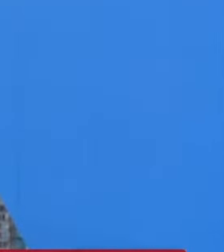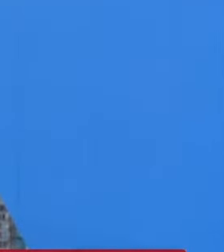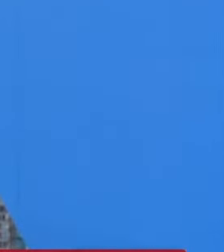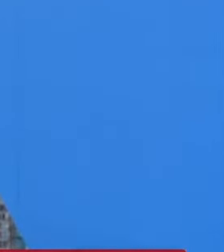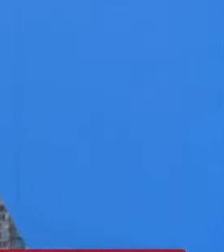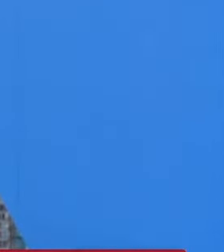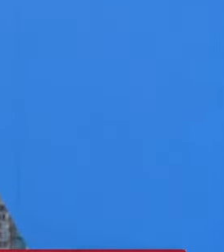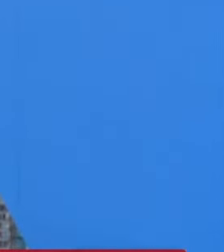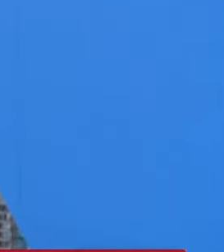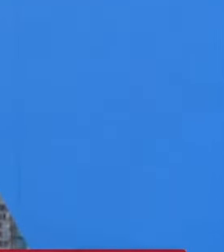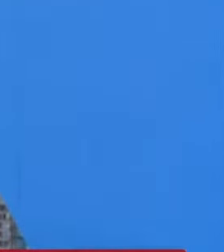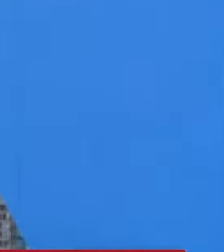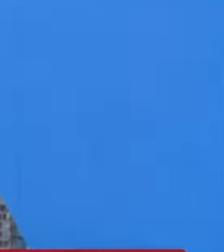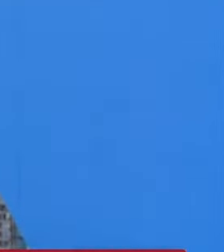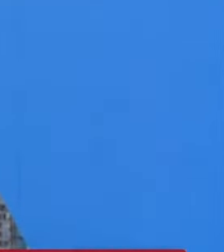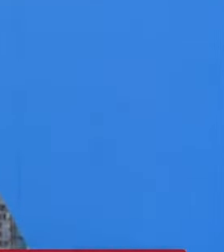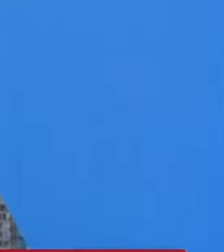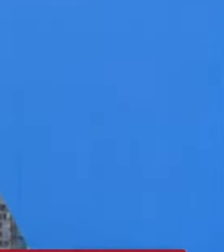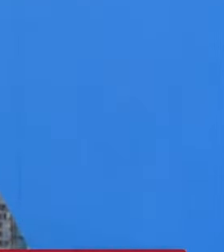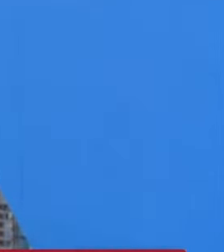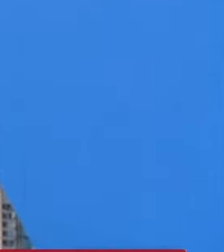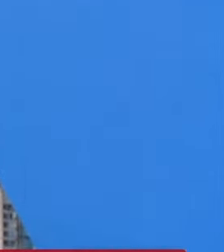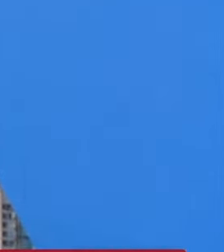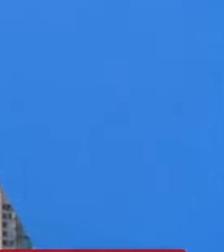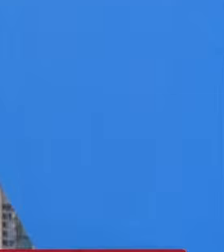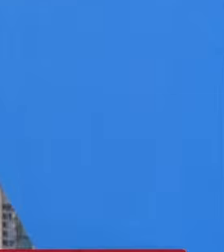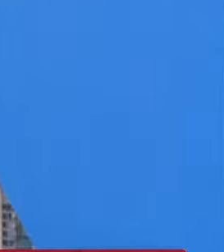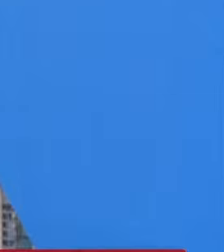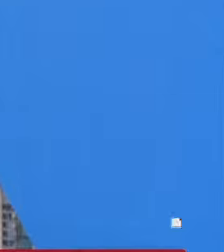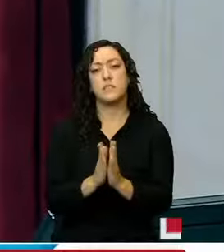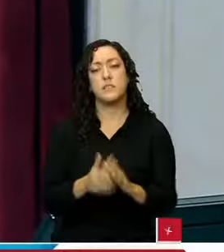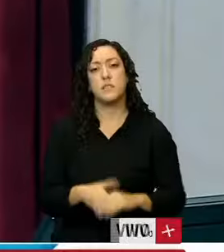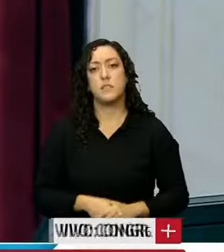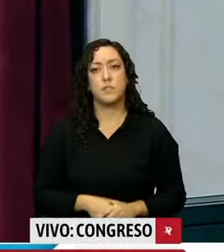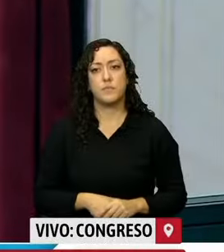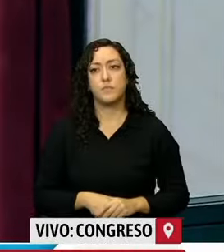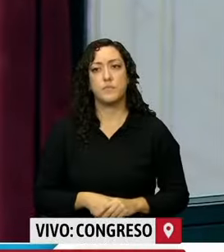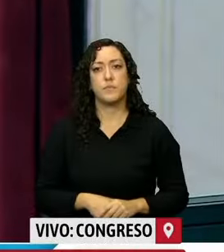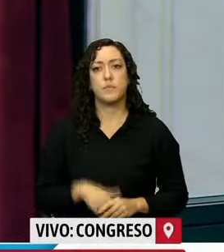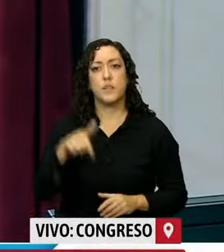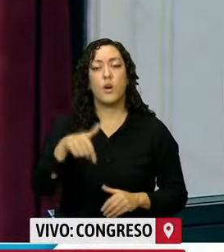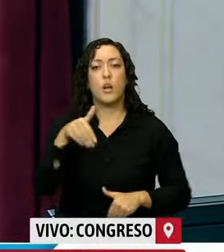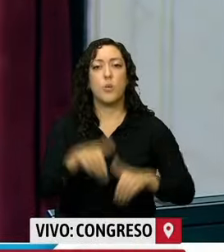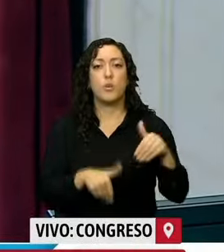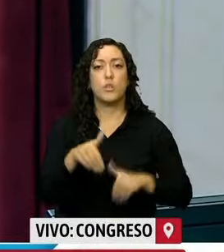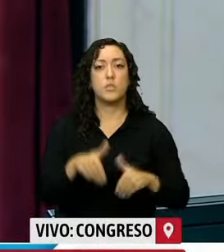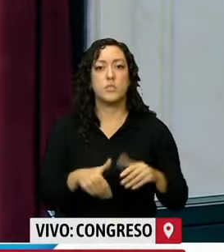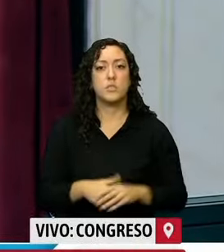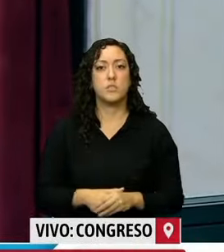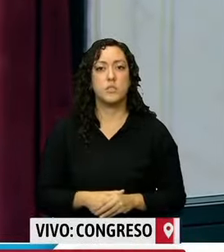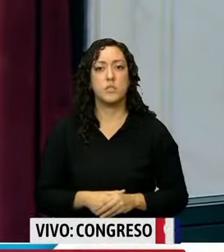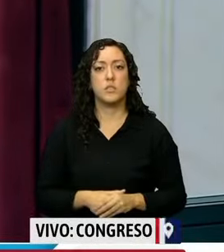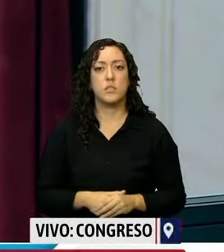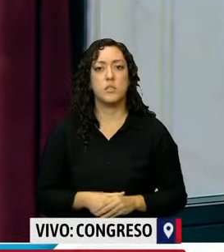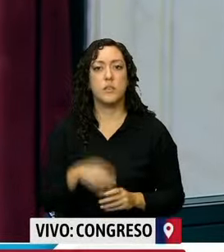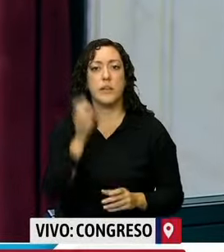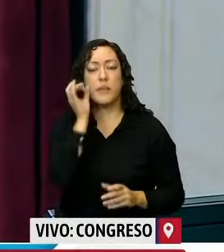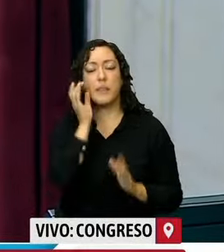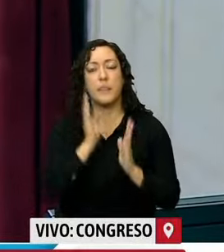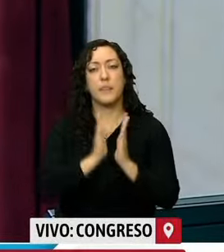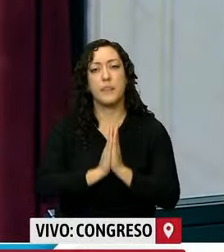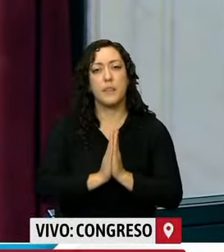están tratando en la cámara de diputados vamos a ver qué pasa en el recinto estamos ahora en el capítulo 6 Perdón título cuat discp